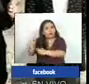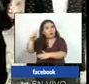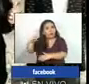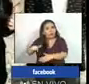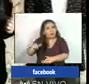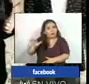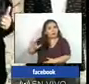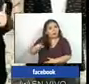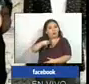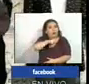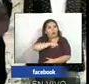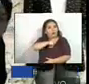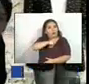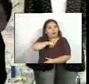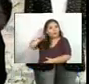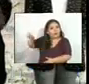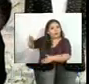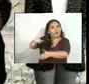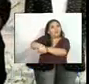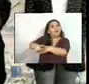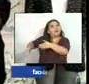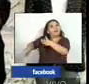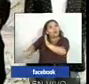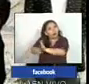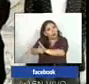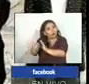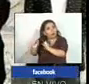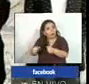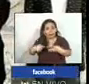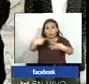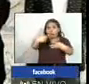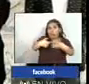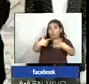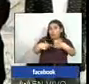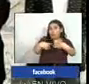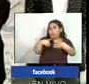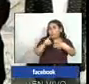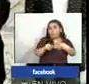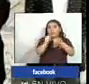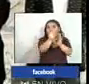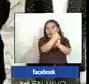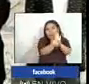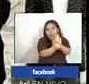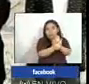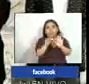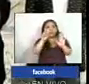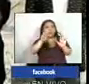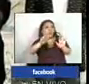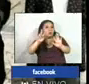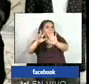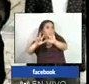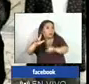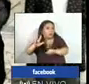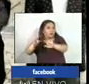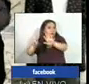atribuciones de la Asamblea Legislativa de conformidad al artículo 236.